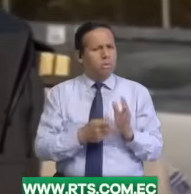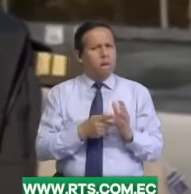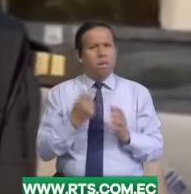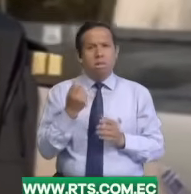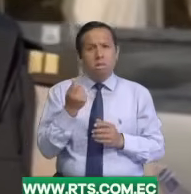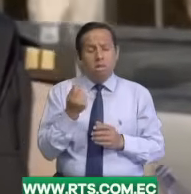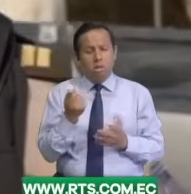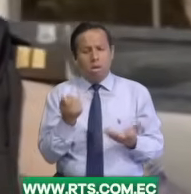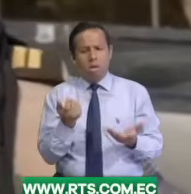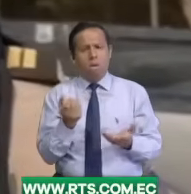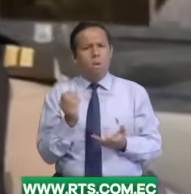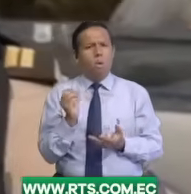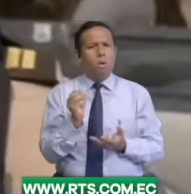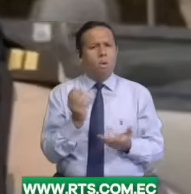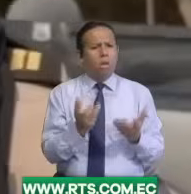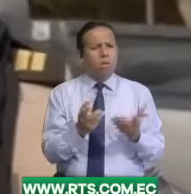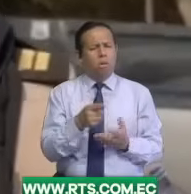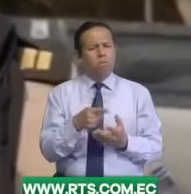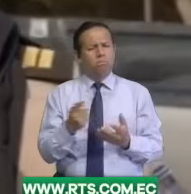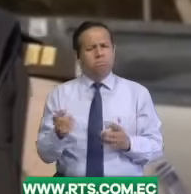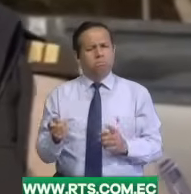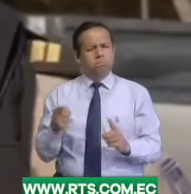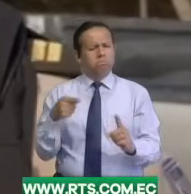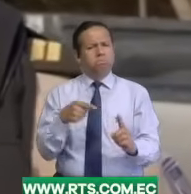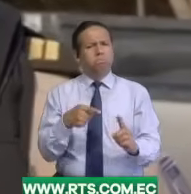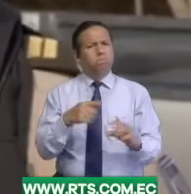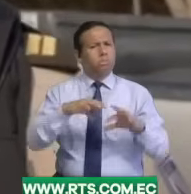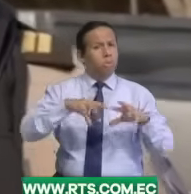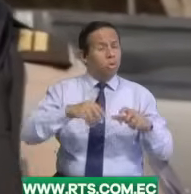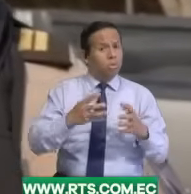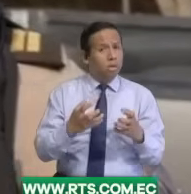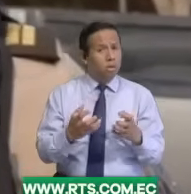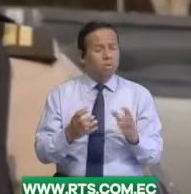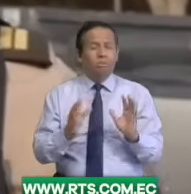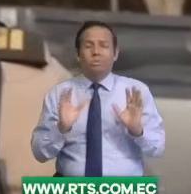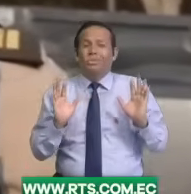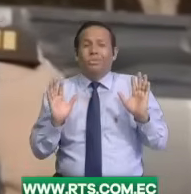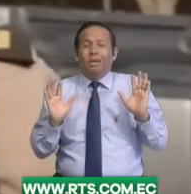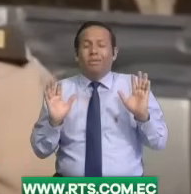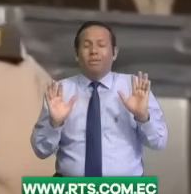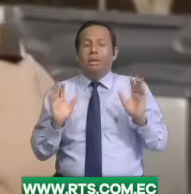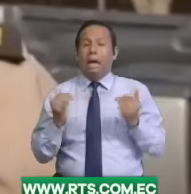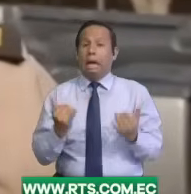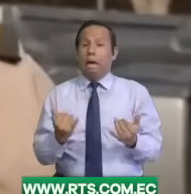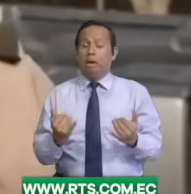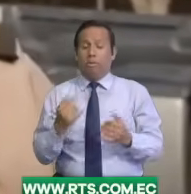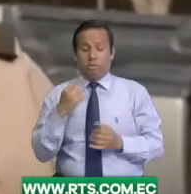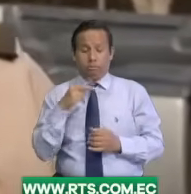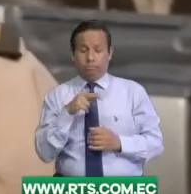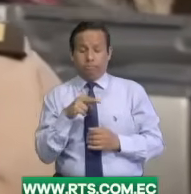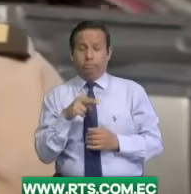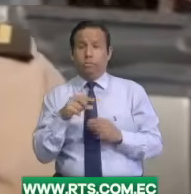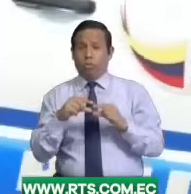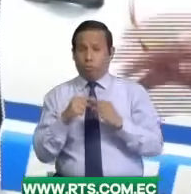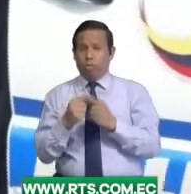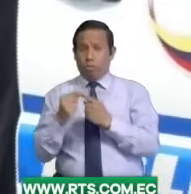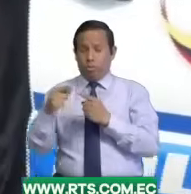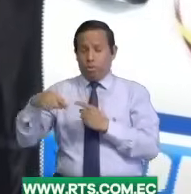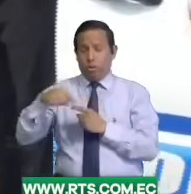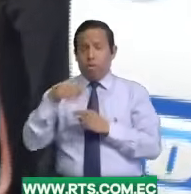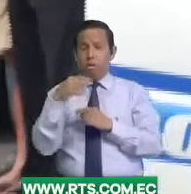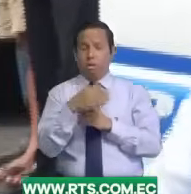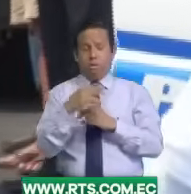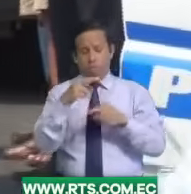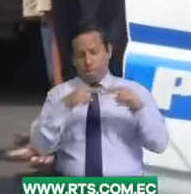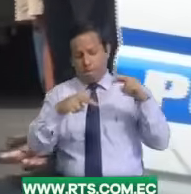dinero o que el móvil posiblemente haya sido el robo. Por el momento se encuentran aquí a las unidades de investigación. Los primeros